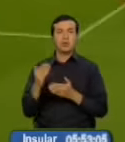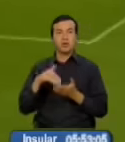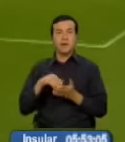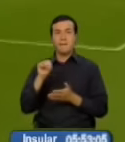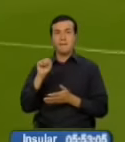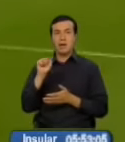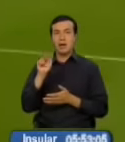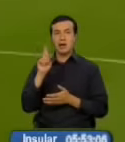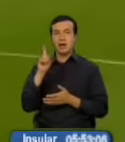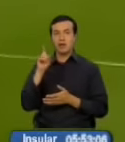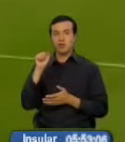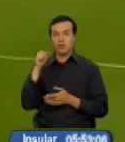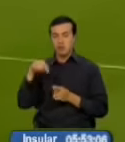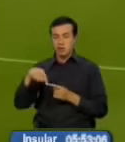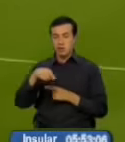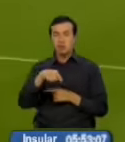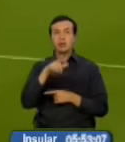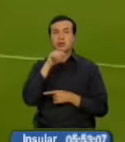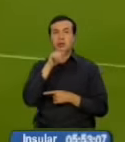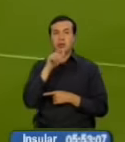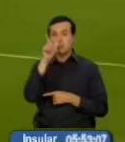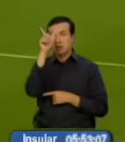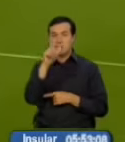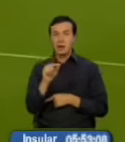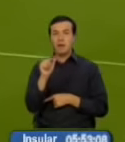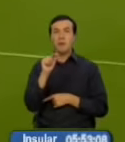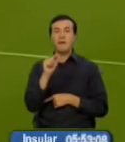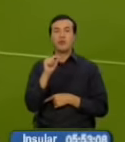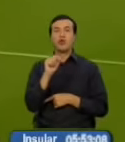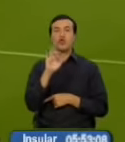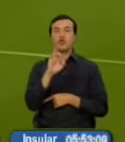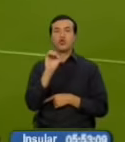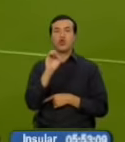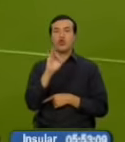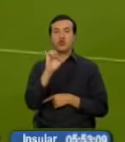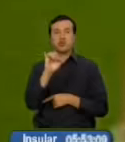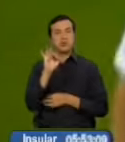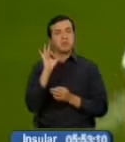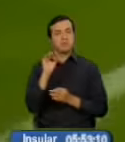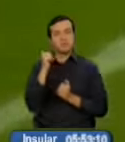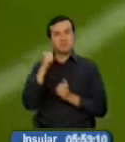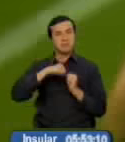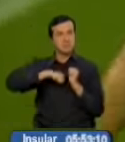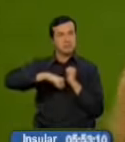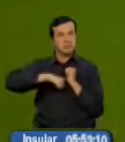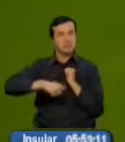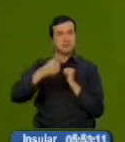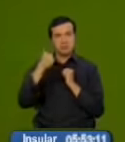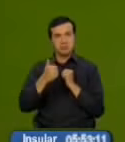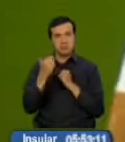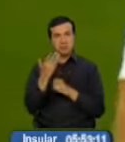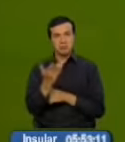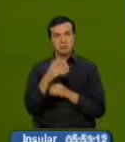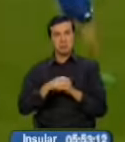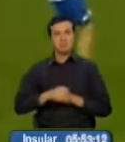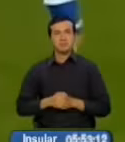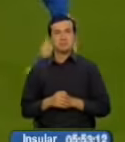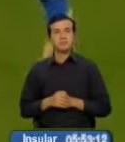entregando la pelota para que aparezca el italiano Francesco Totti. Muy buena la definición de Francesco